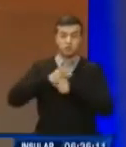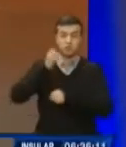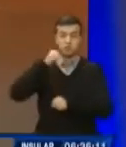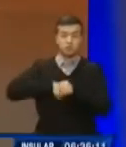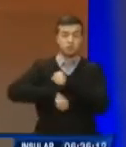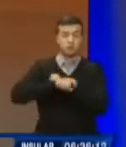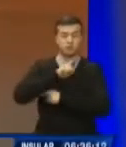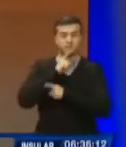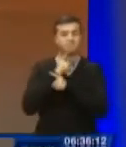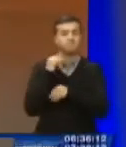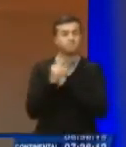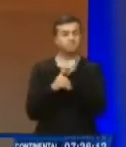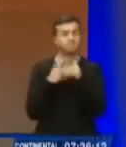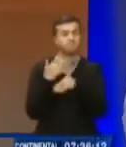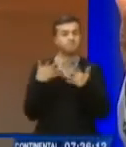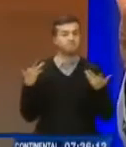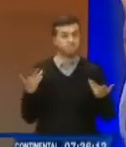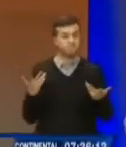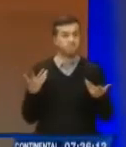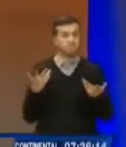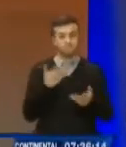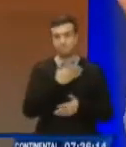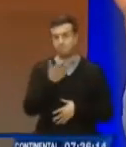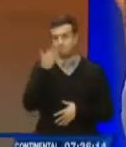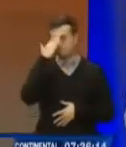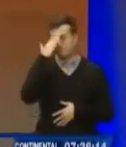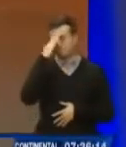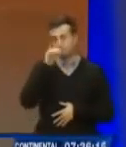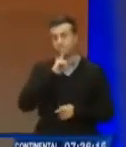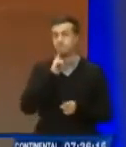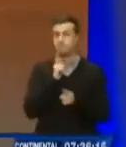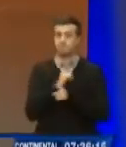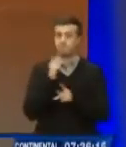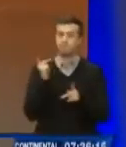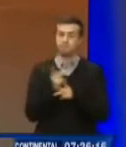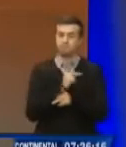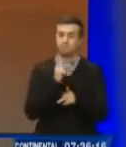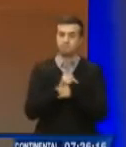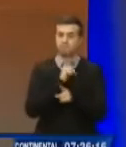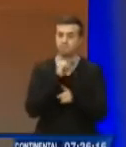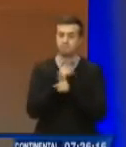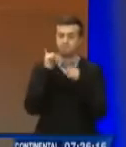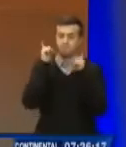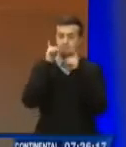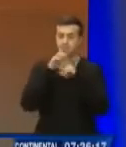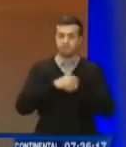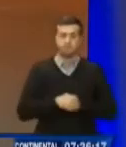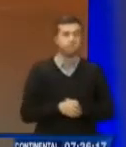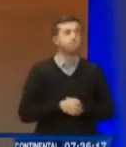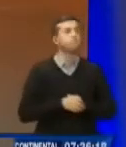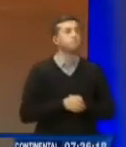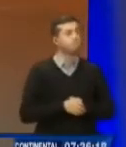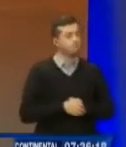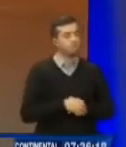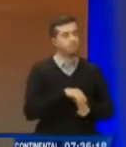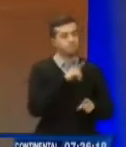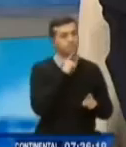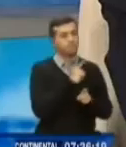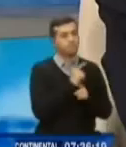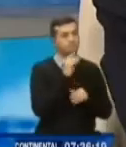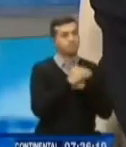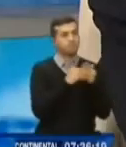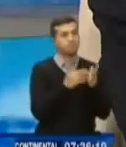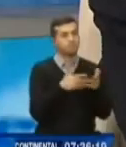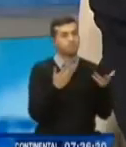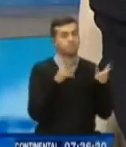del fútbol empezará a saltar ya a niveles pues prácticamente complejos no bueno vamos a ver en todo caso